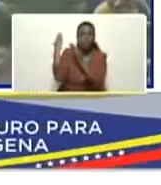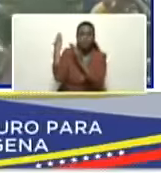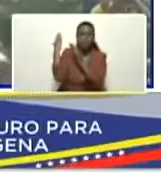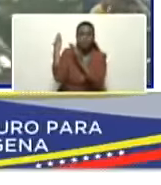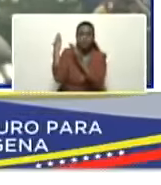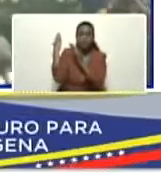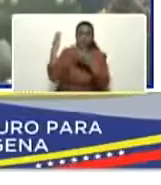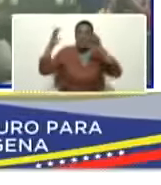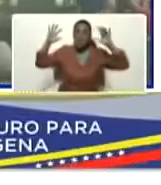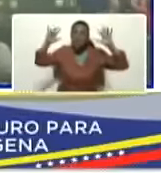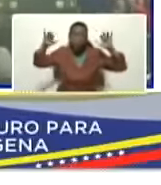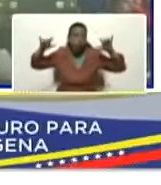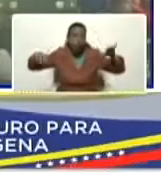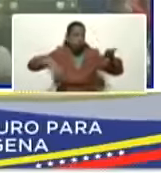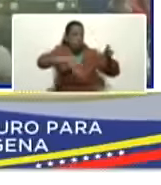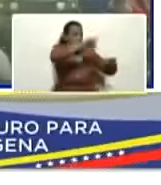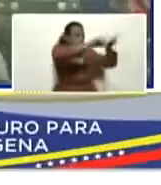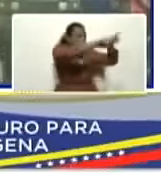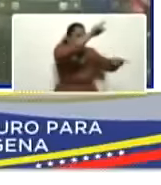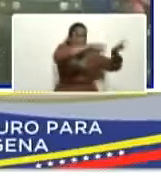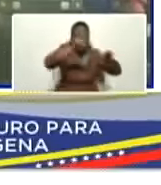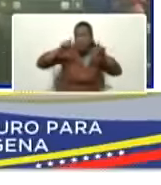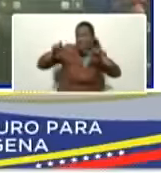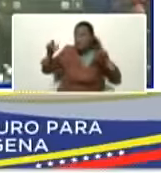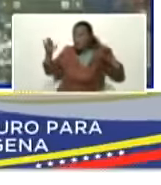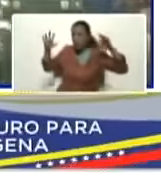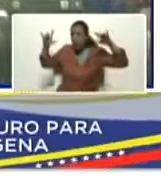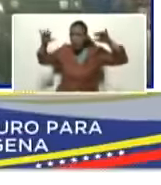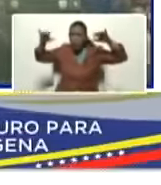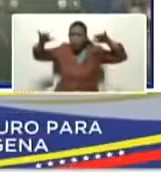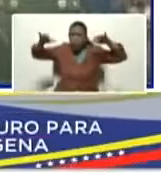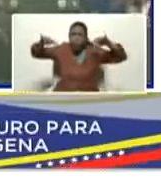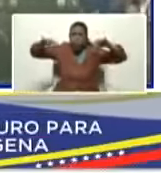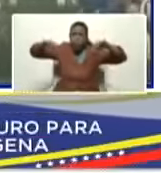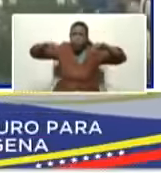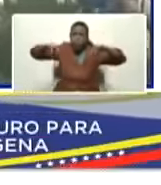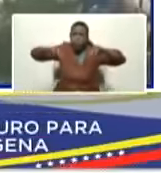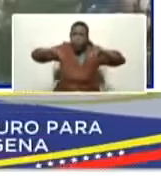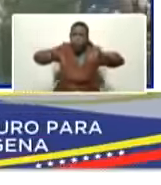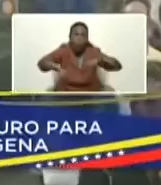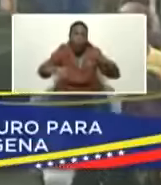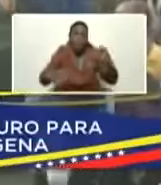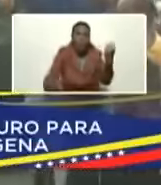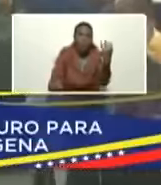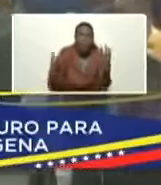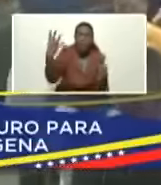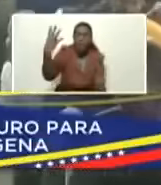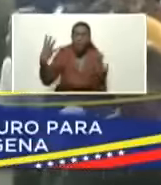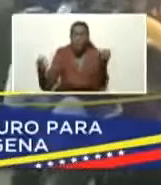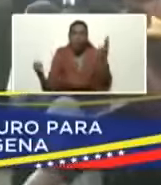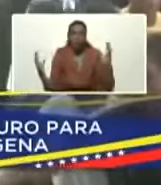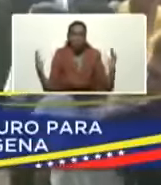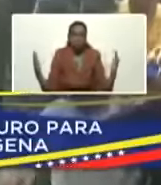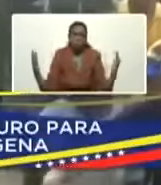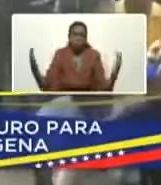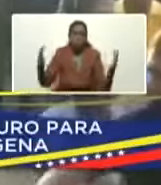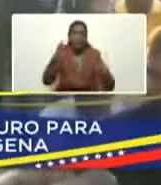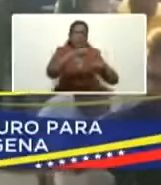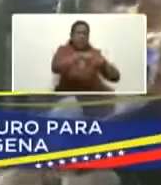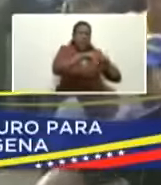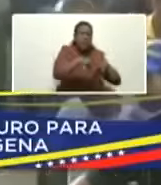Y bajaron, y salieron, y aparecieron, y surgieron